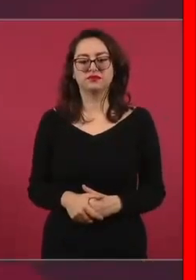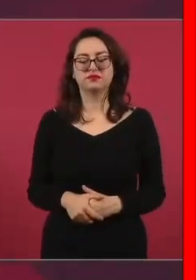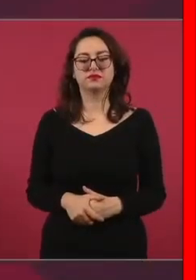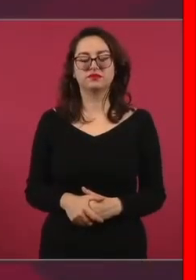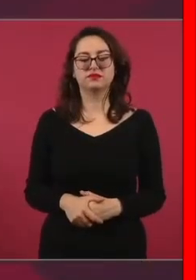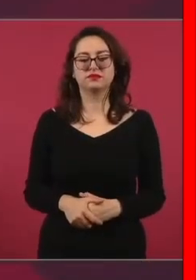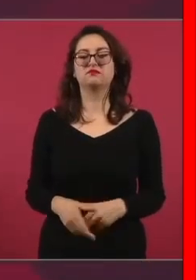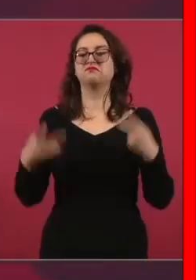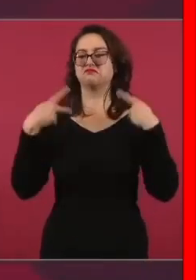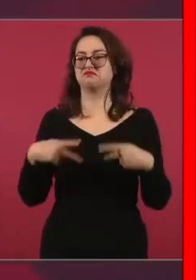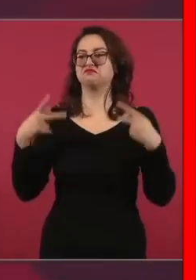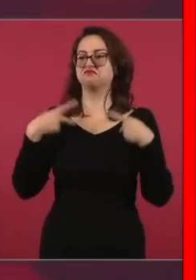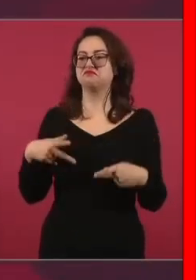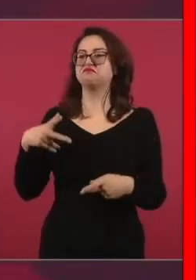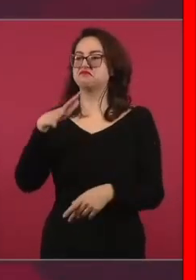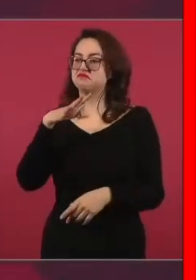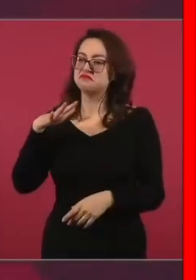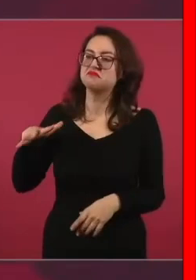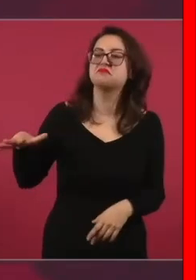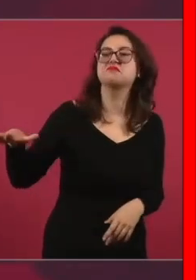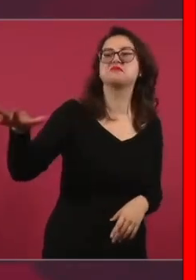Le tengo mucha devoción